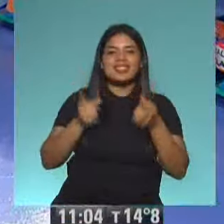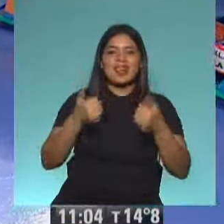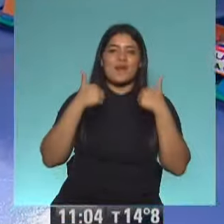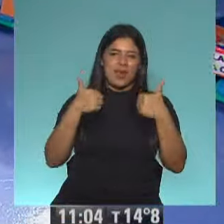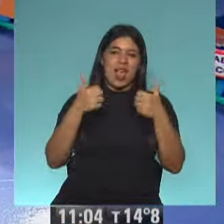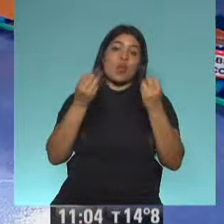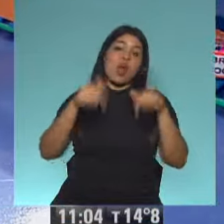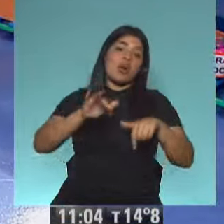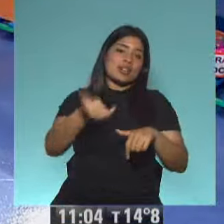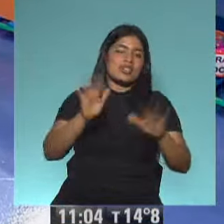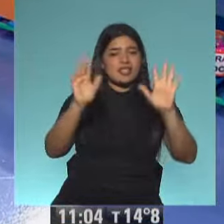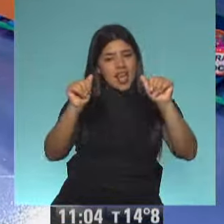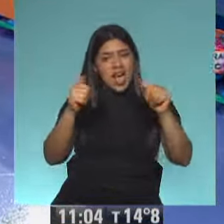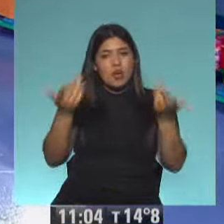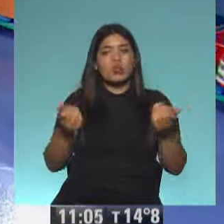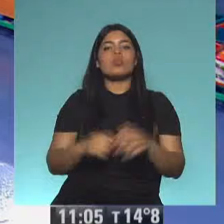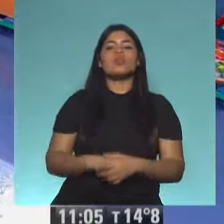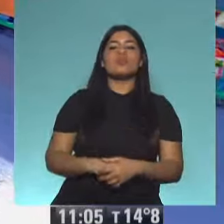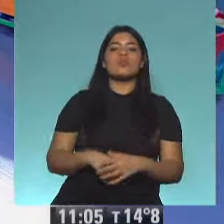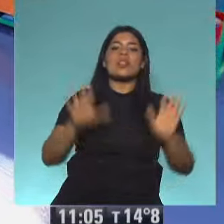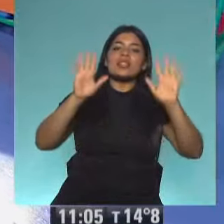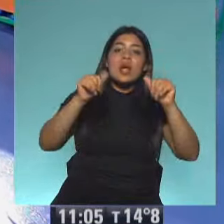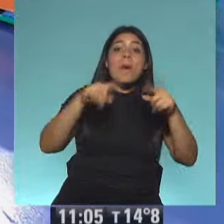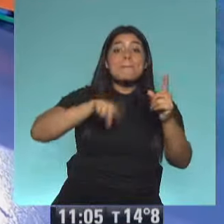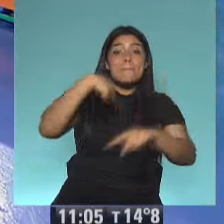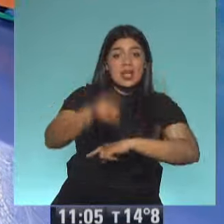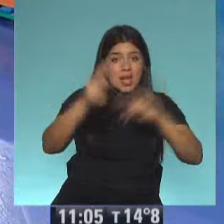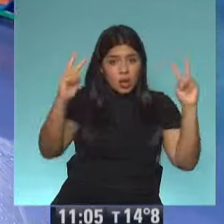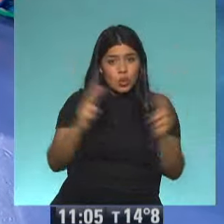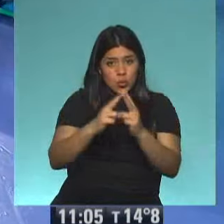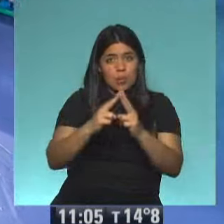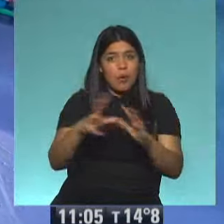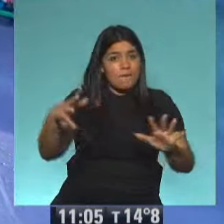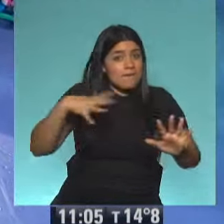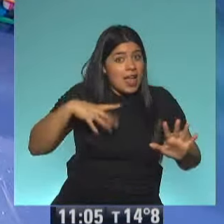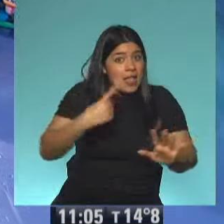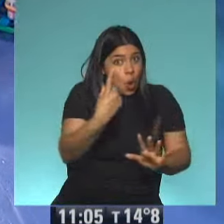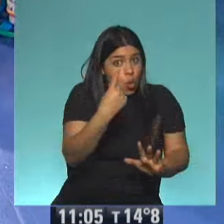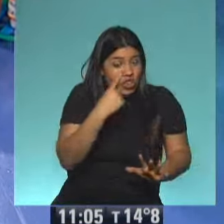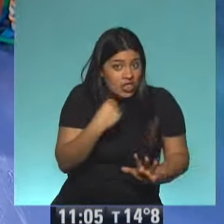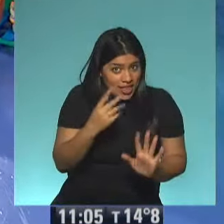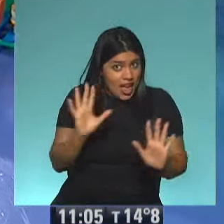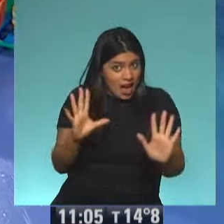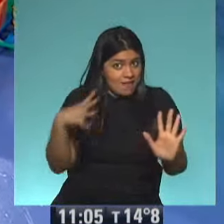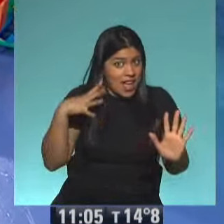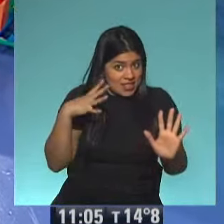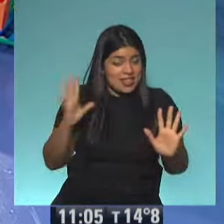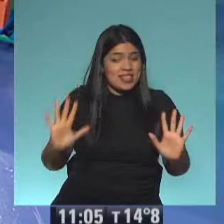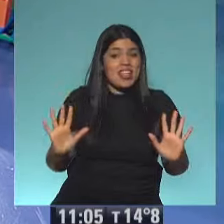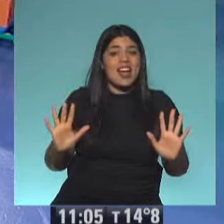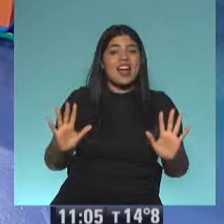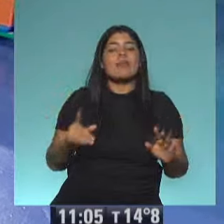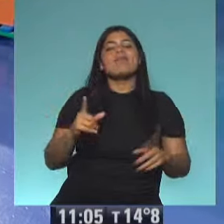tenemos que ir, nos vamos con Mauro también. Nos vemos mañana a puro carnaval. Tenemos todavía un día más de clase de carnaval. No olvidemos que mañana